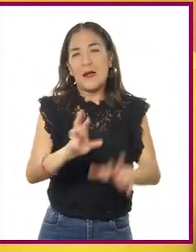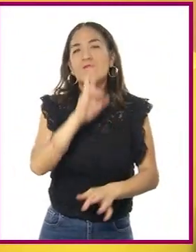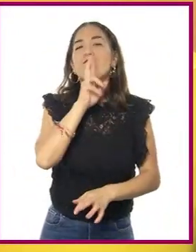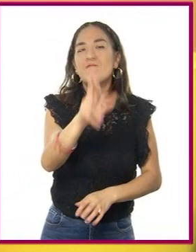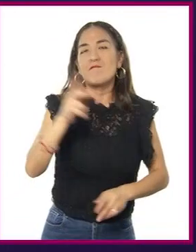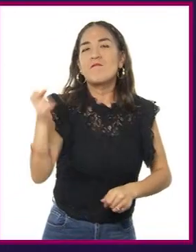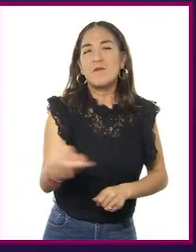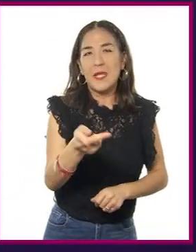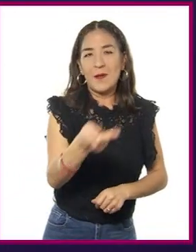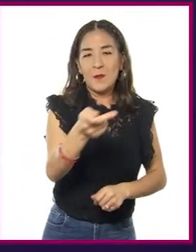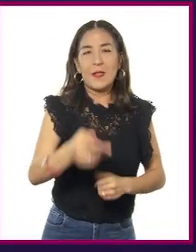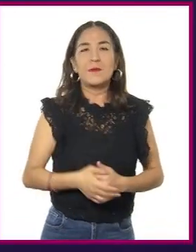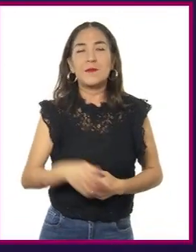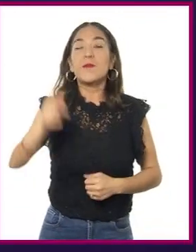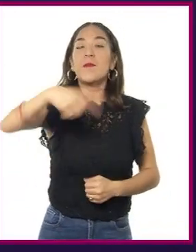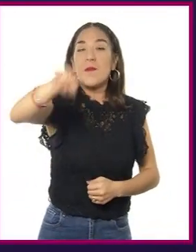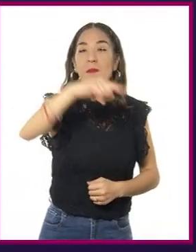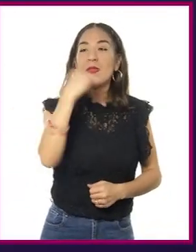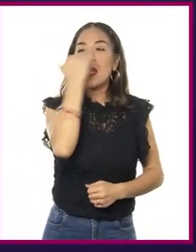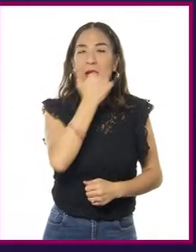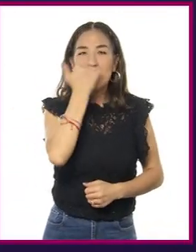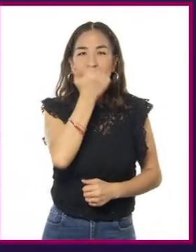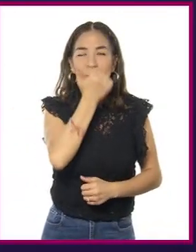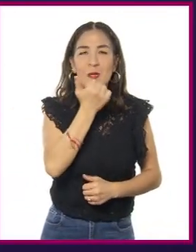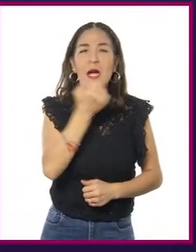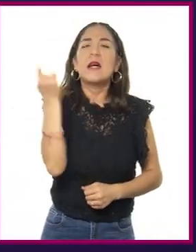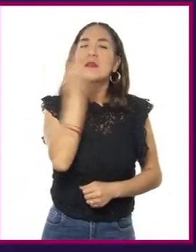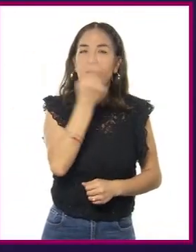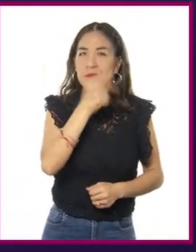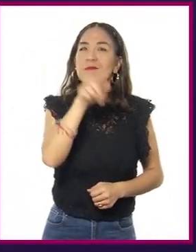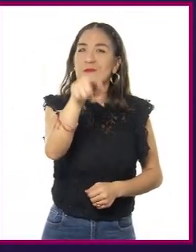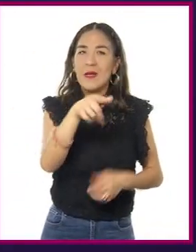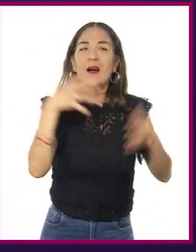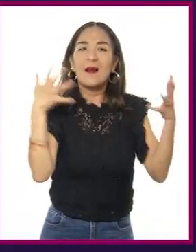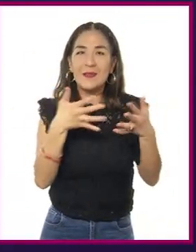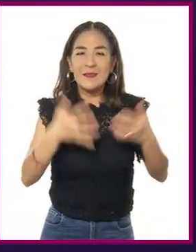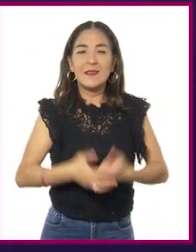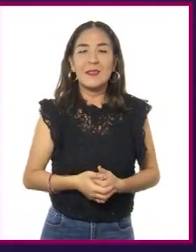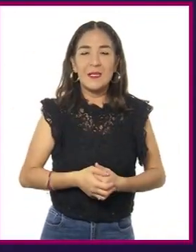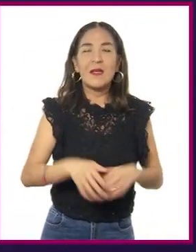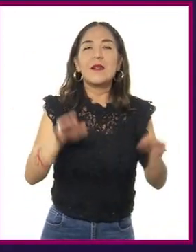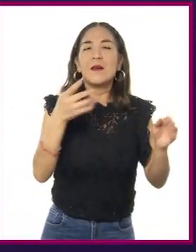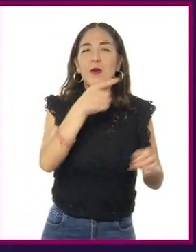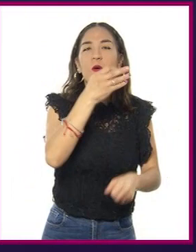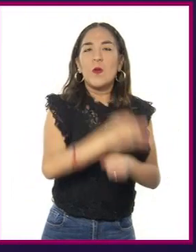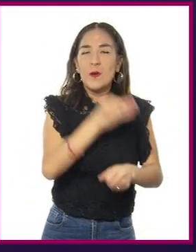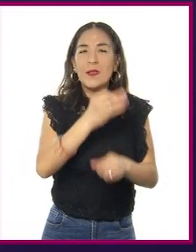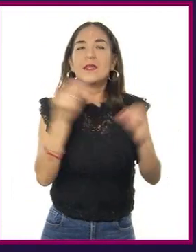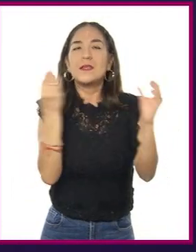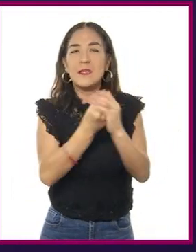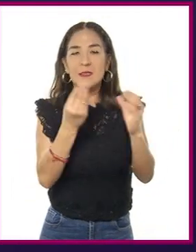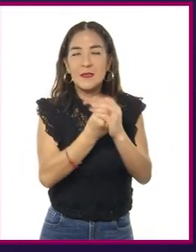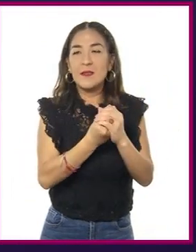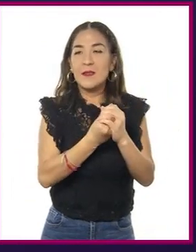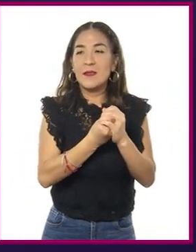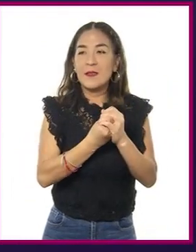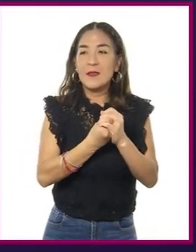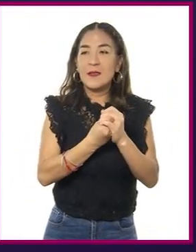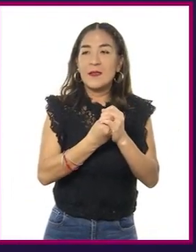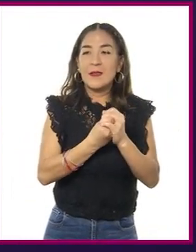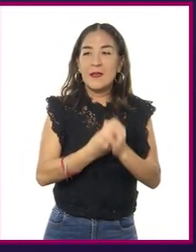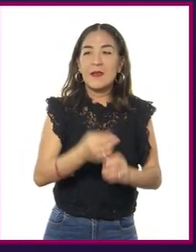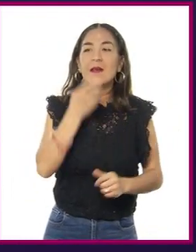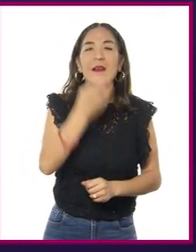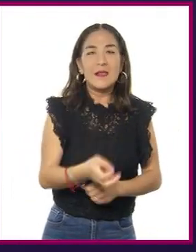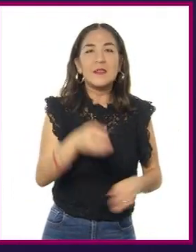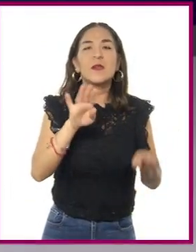de preguntas. Alumnas y alumnos, se recomienda tener presente lo trabajado durante la sesión y así aplicarlo en el análisis